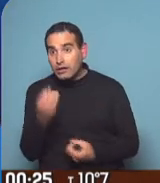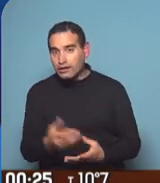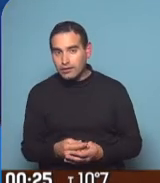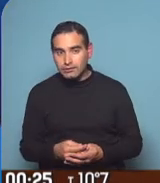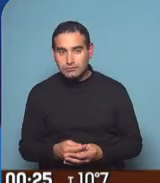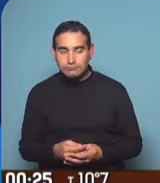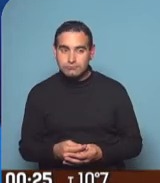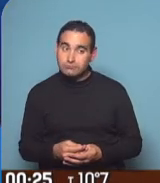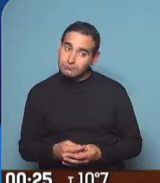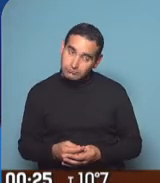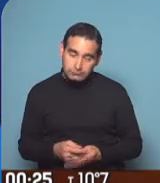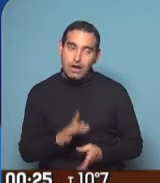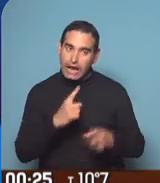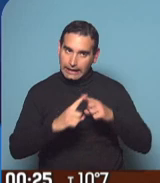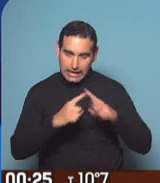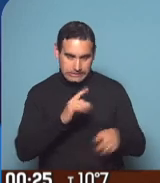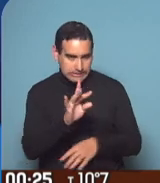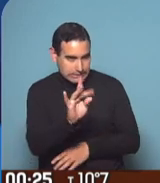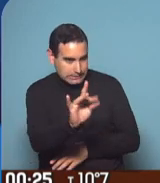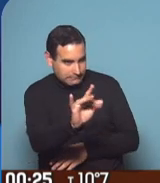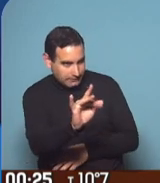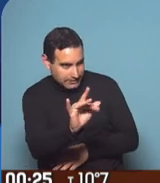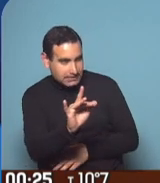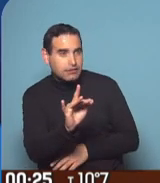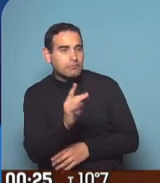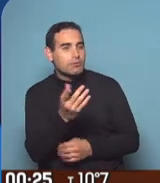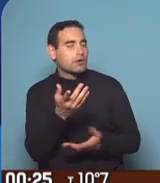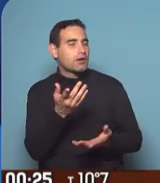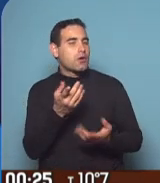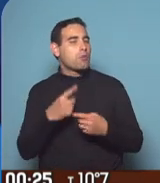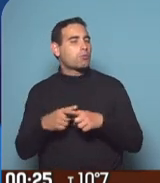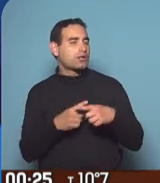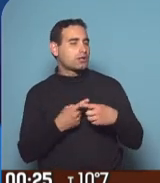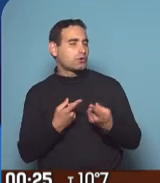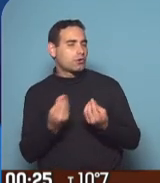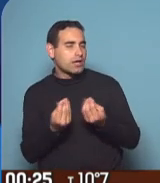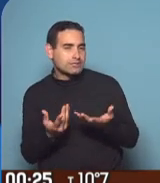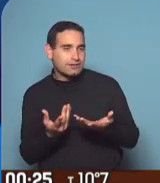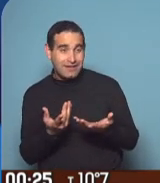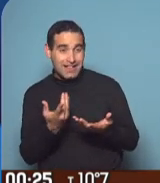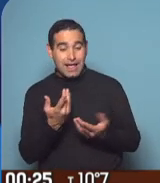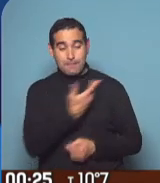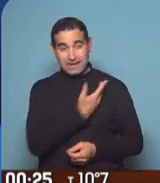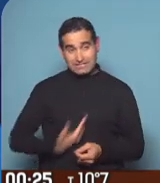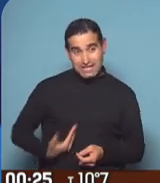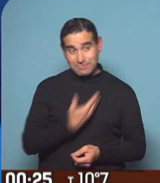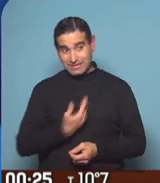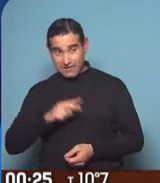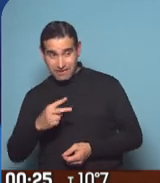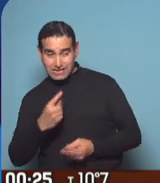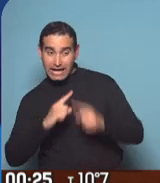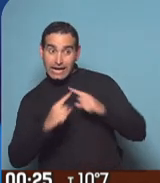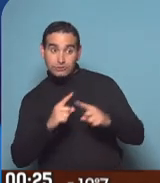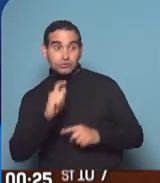es una relación bastante difícil es decir que nos dice la ciencia política de esto relación presidente vice puede ser una relación